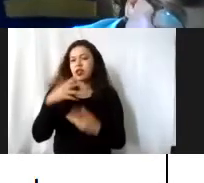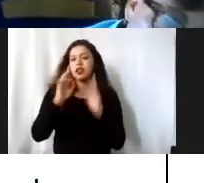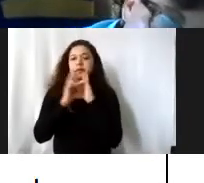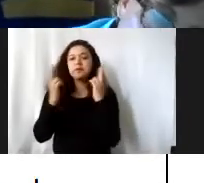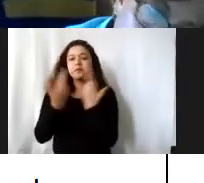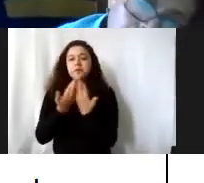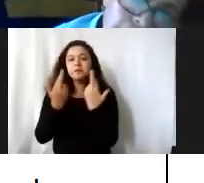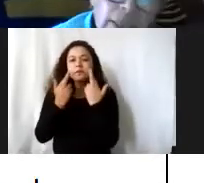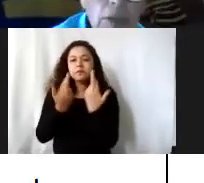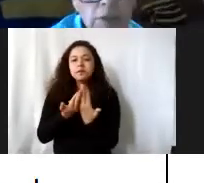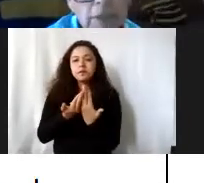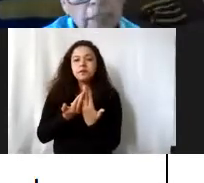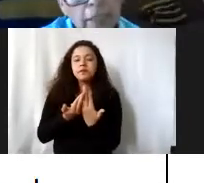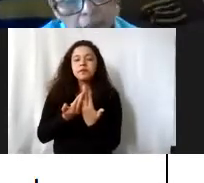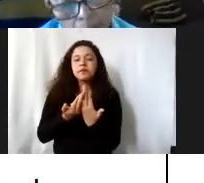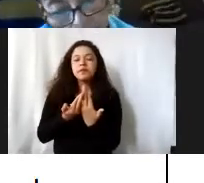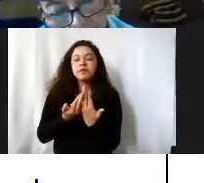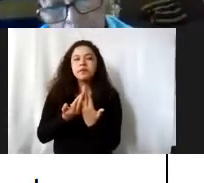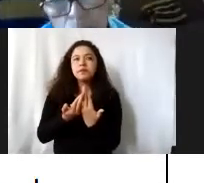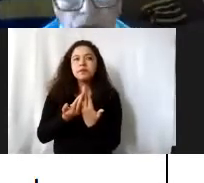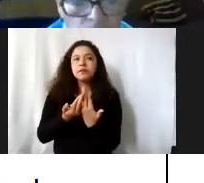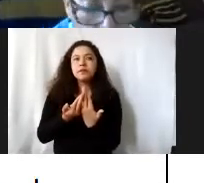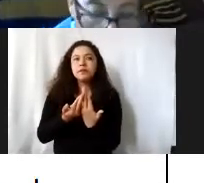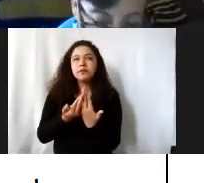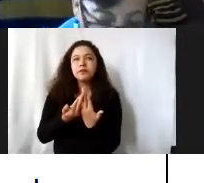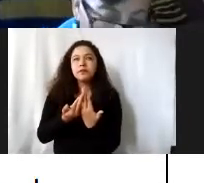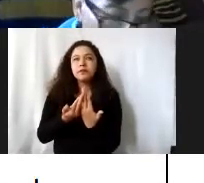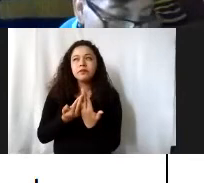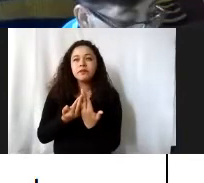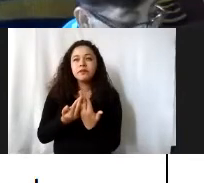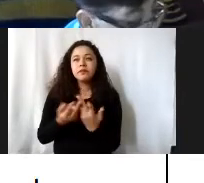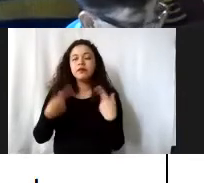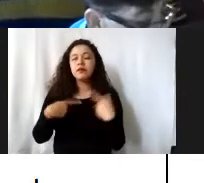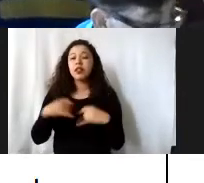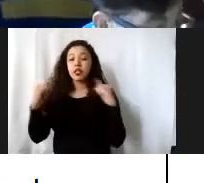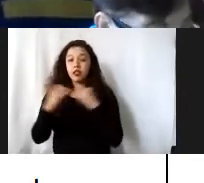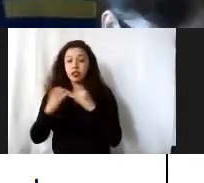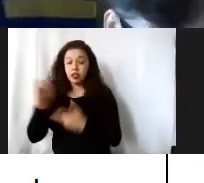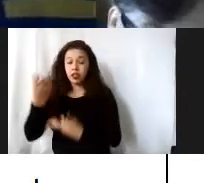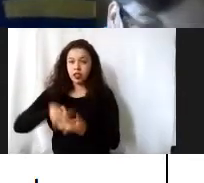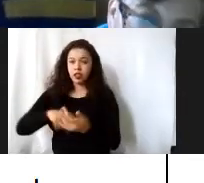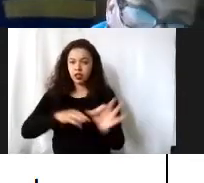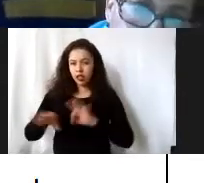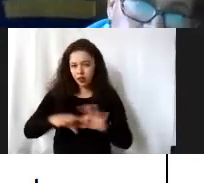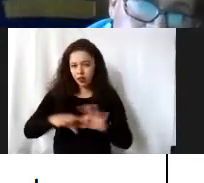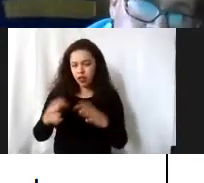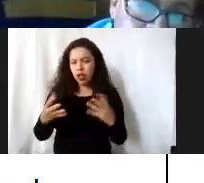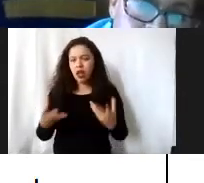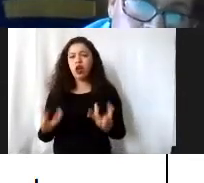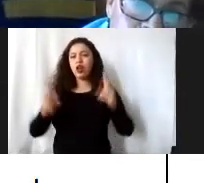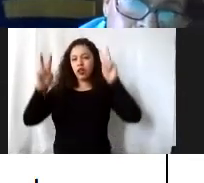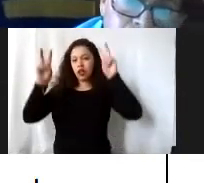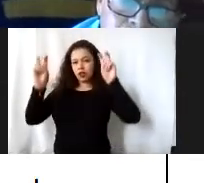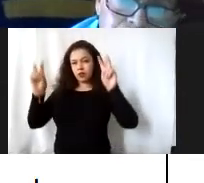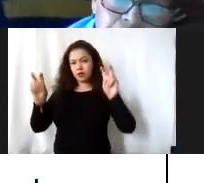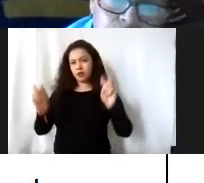justamente los que están trabajando en instituciones o que están relacionados con este tema pudieran